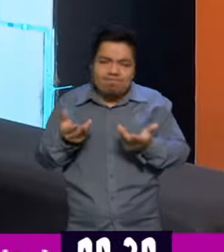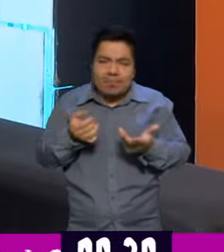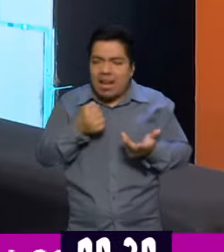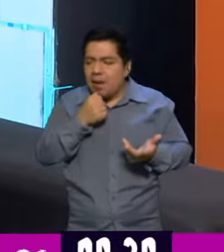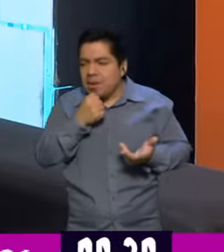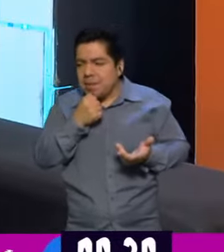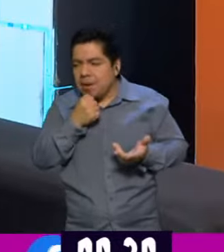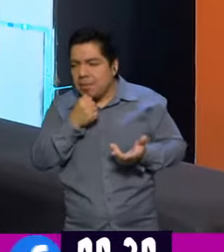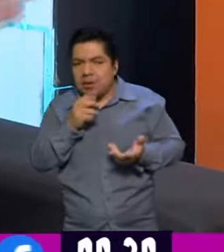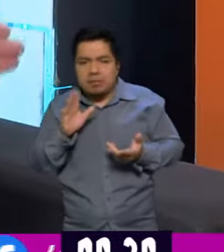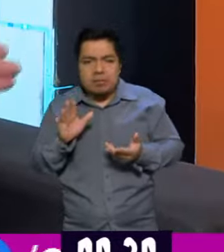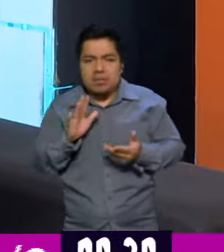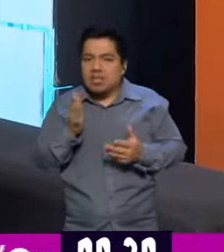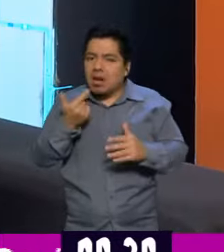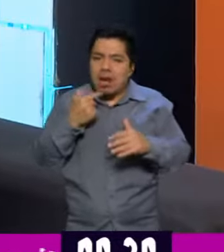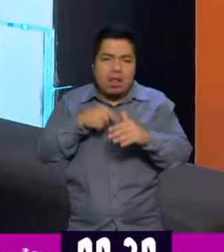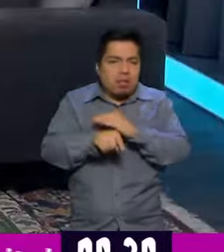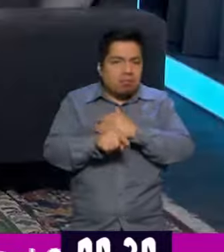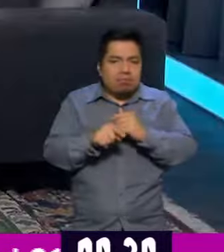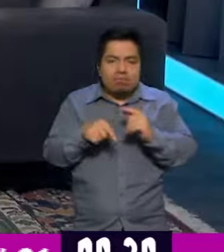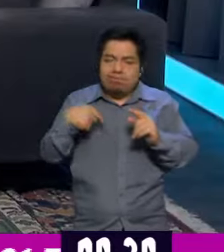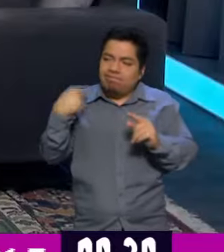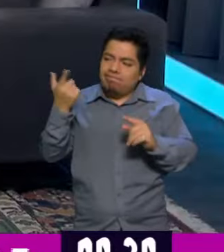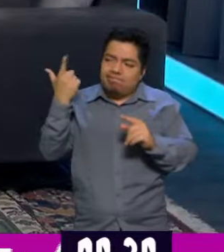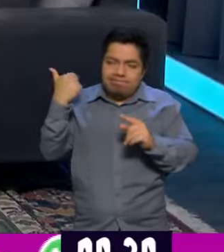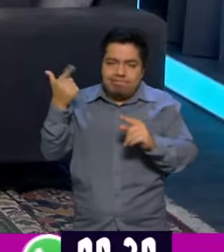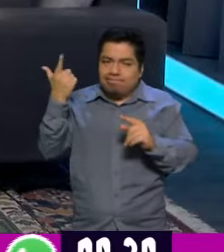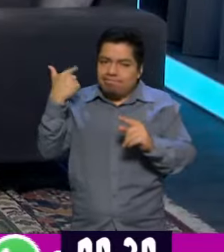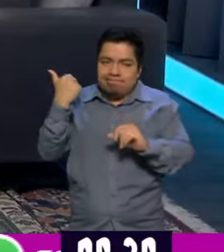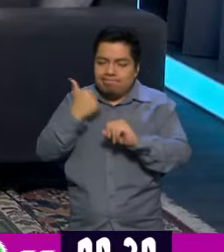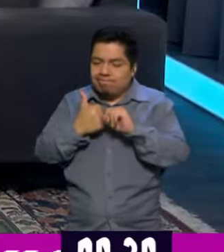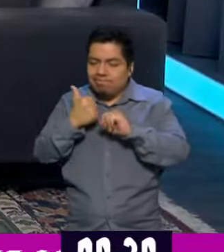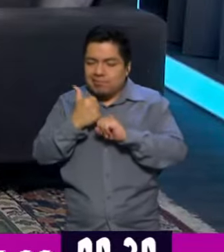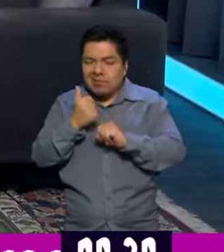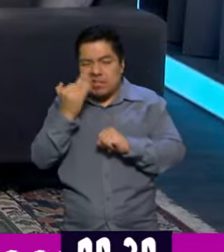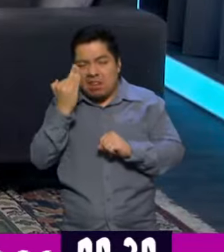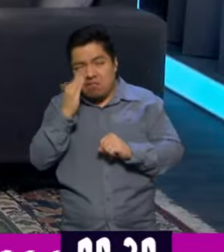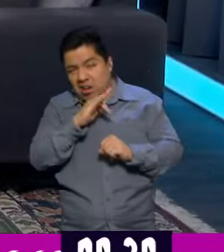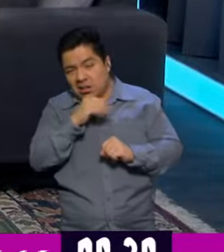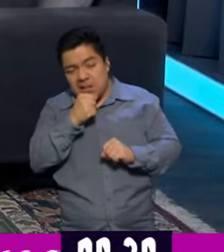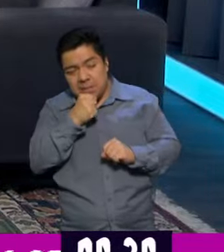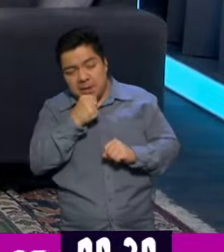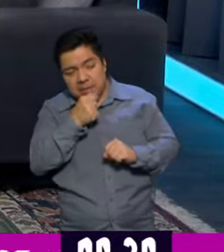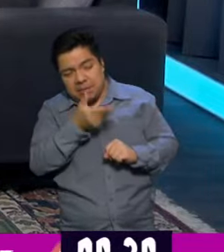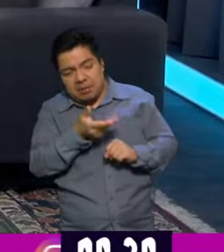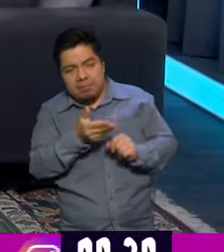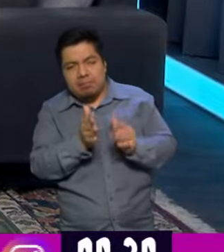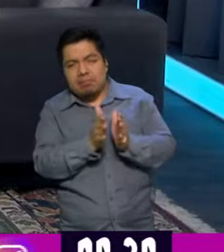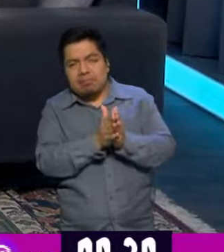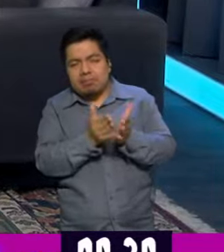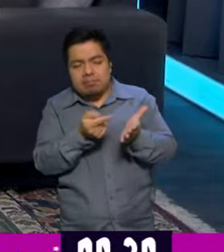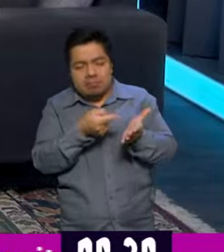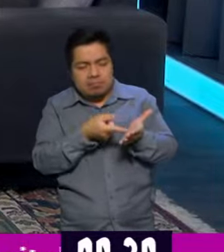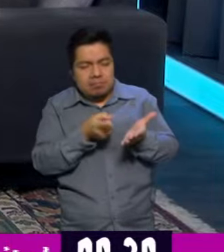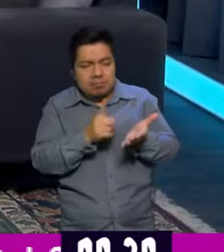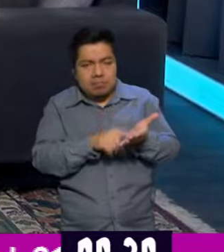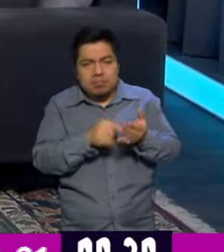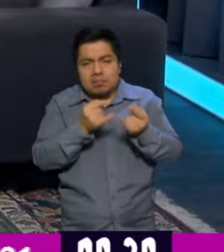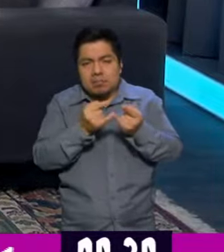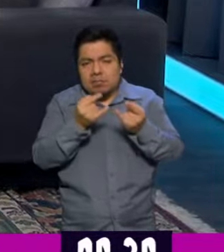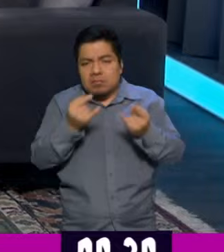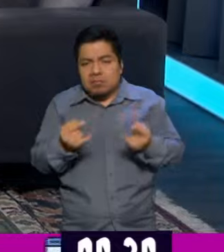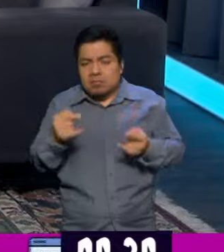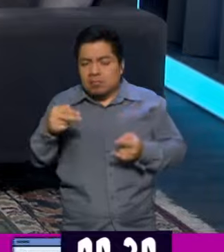he denunciado desde hace varios años, ¿no? Ese falso periodismo en estos libros que tienen que ver con la historia del narco,